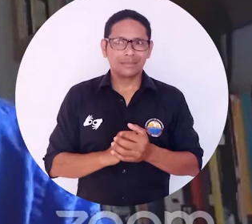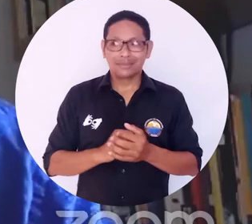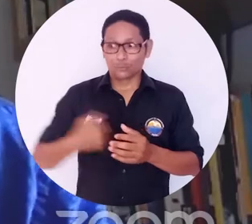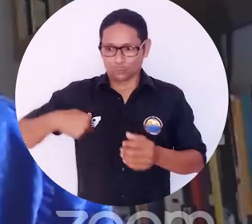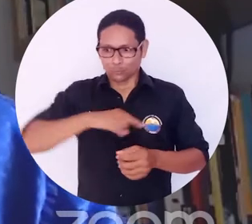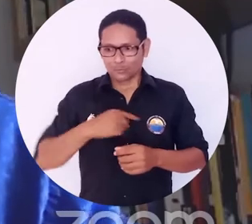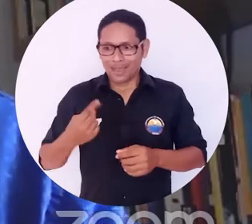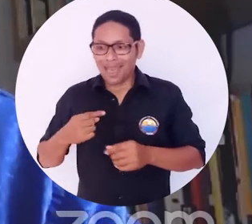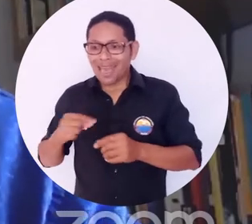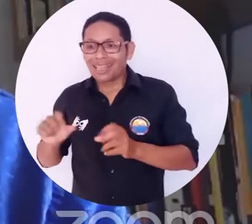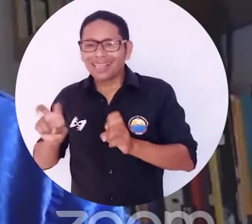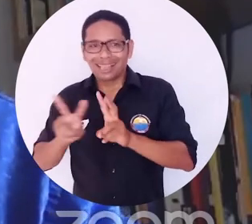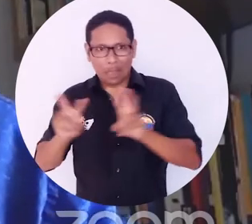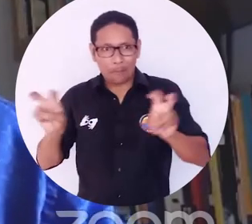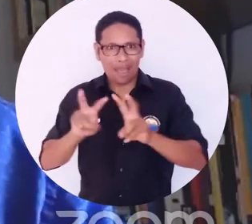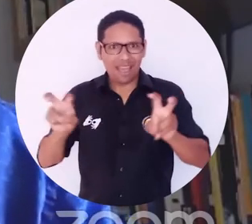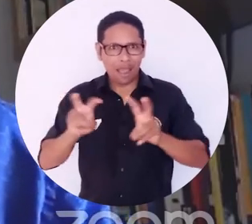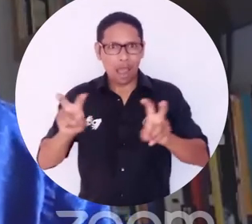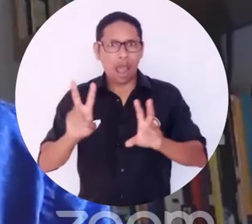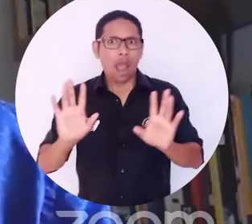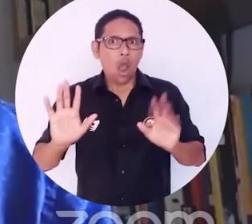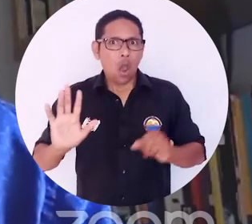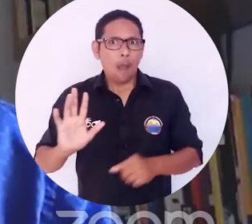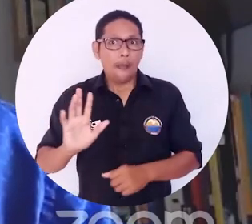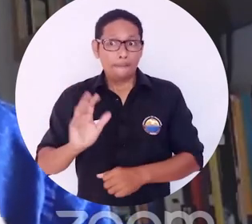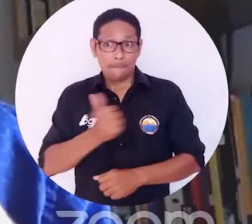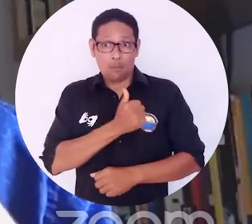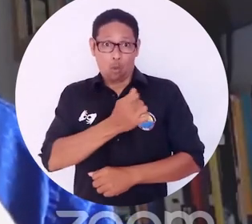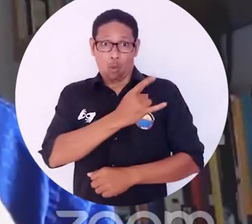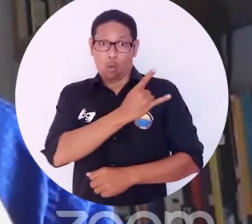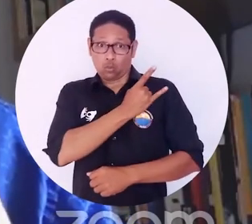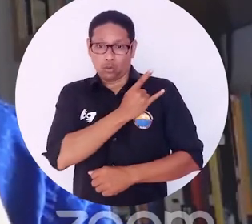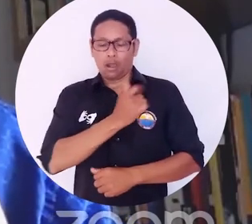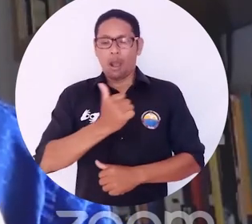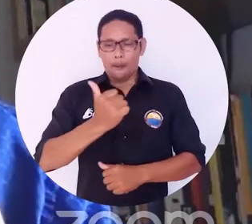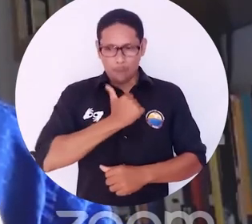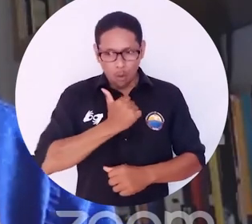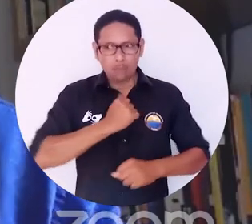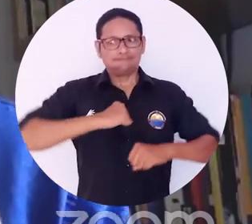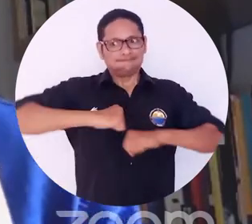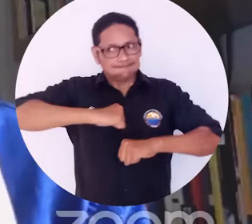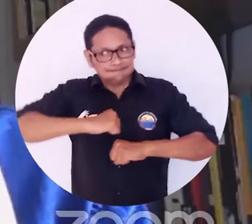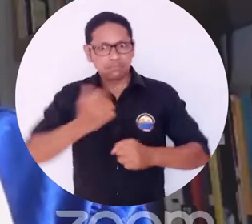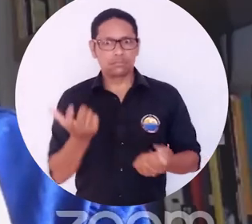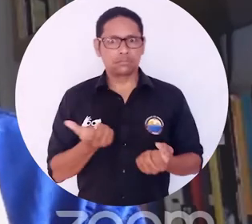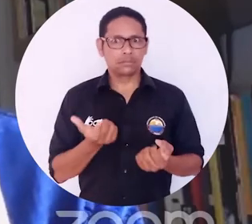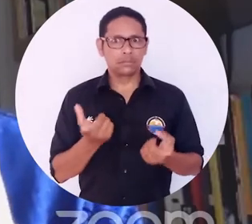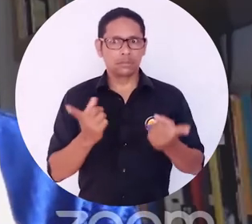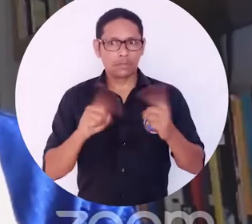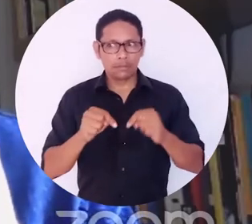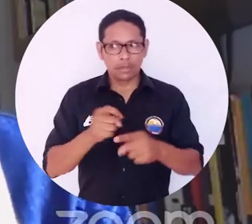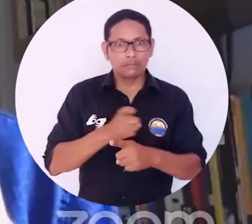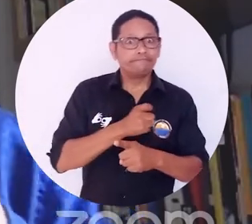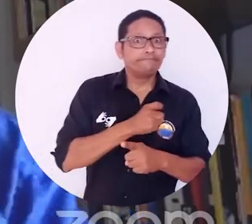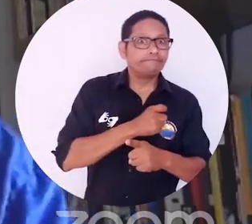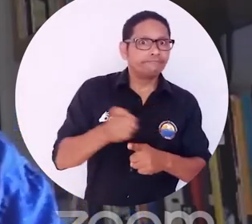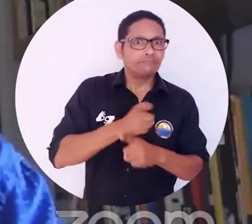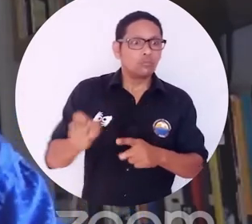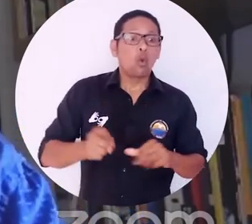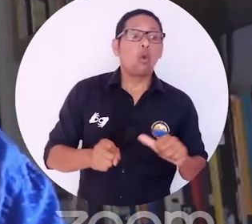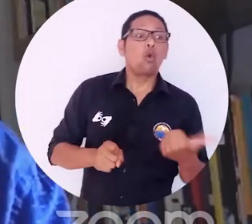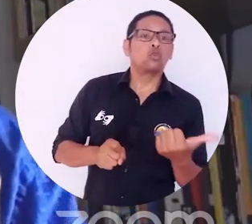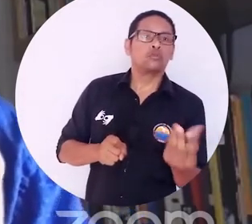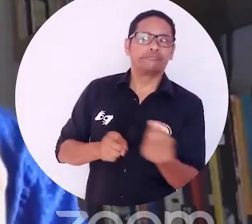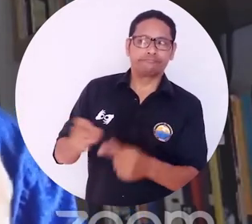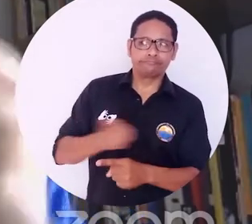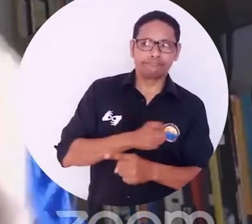tema de la autonomía universitaria y del tipo de formación que hacemos, y de la injerencia que pudiera haber de terceros o